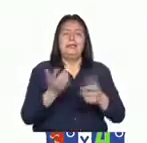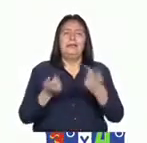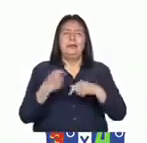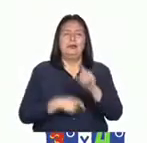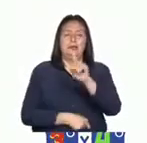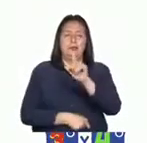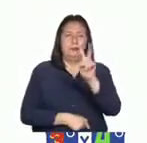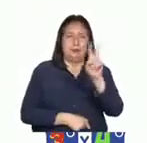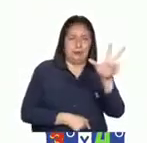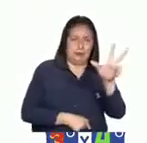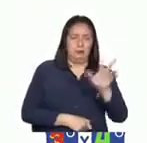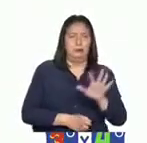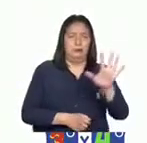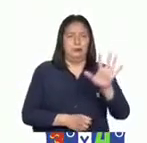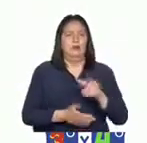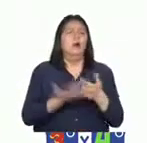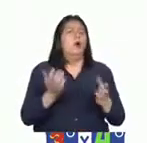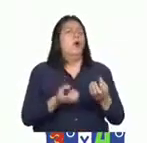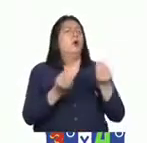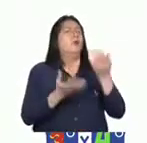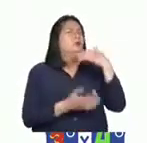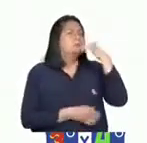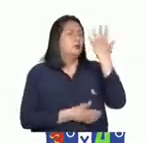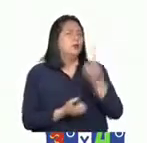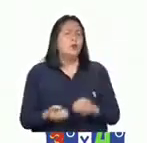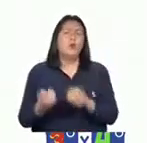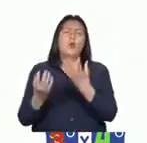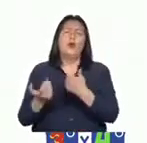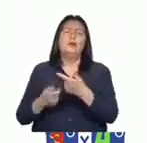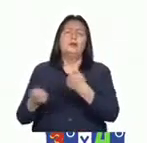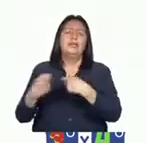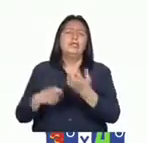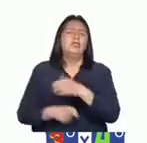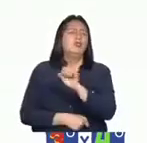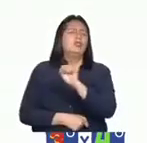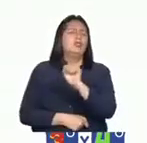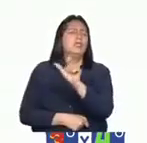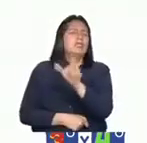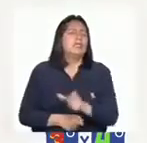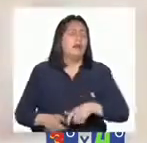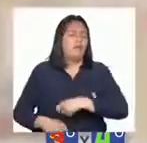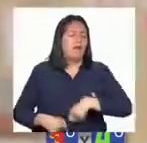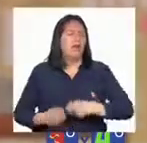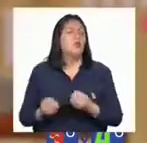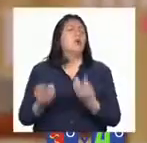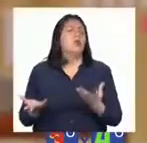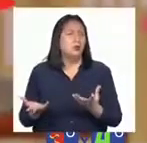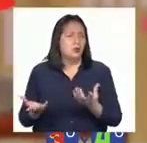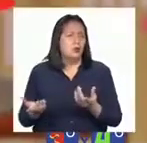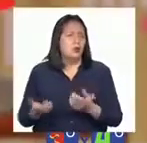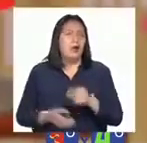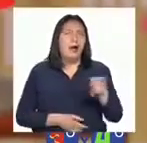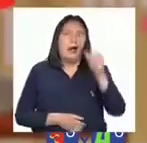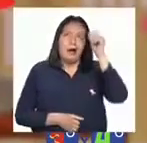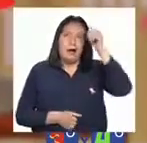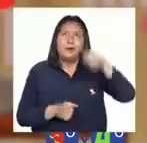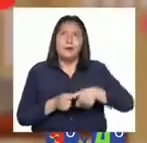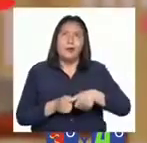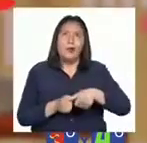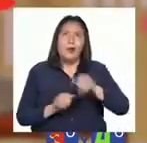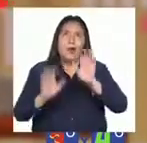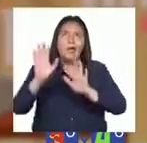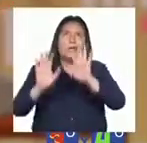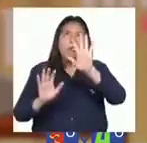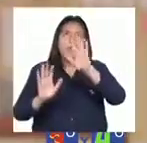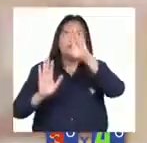125 fajas. ¿Cómo podemos saber cuántas fajas vendió Sisa? Sisa recordó que ella vendió 15 fajas menos